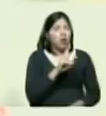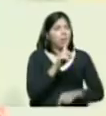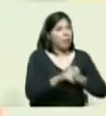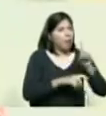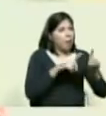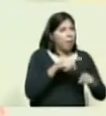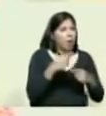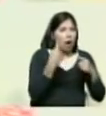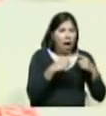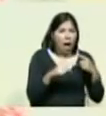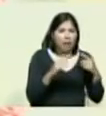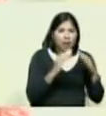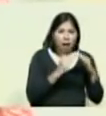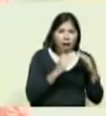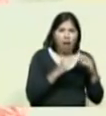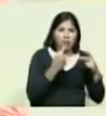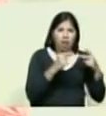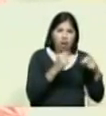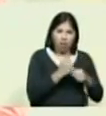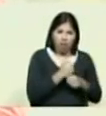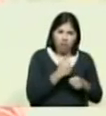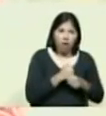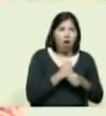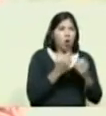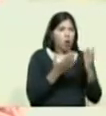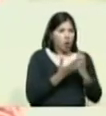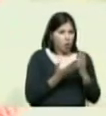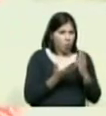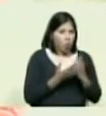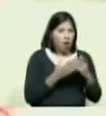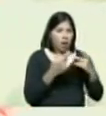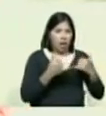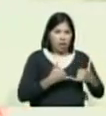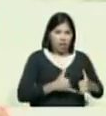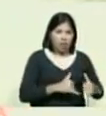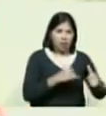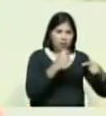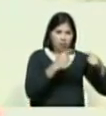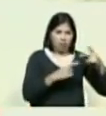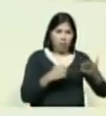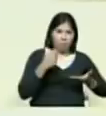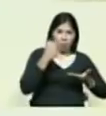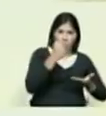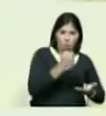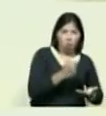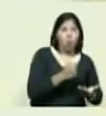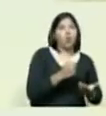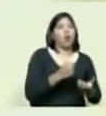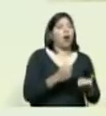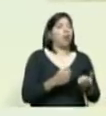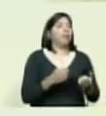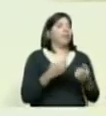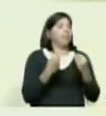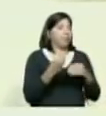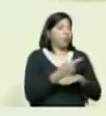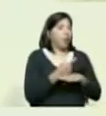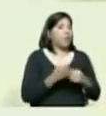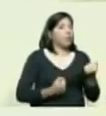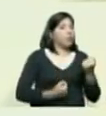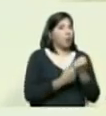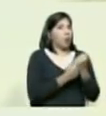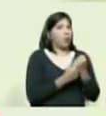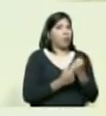distintas misiones sociales con las que cuenta el gobierno revolucionario. Escuchaban ustedes cómo detallaban la situación que se vive actualmente